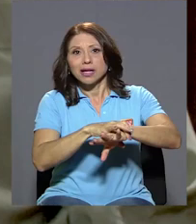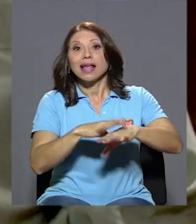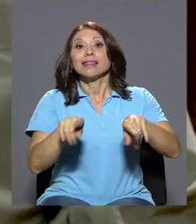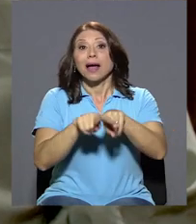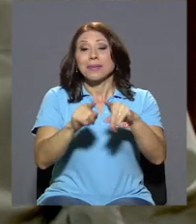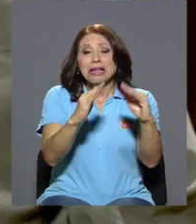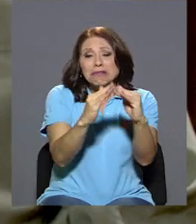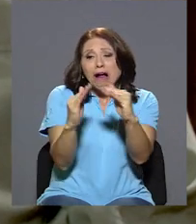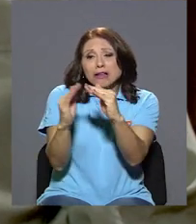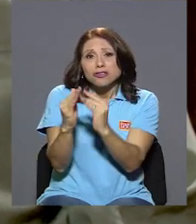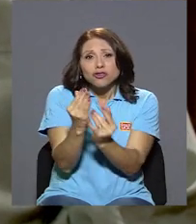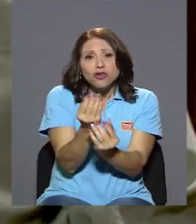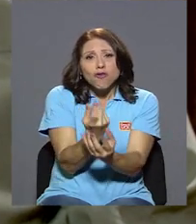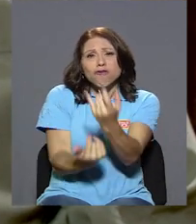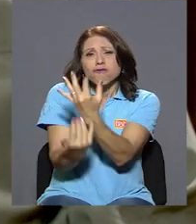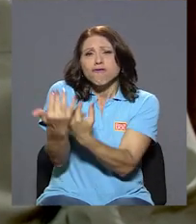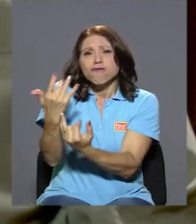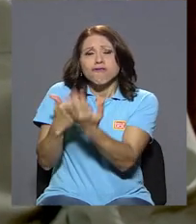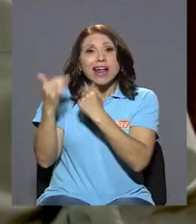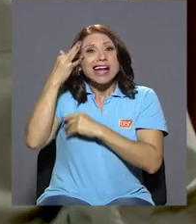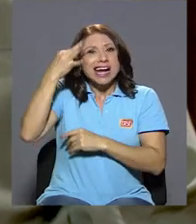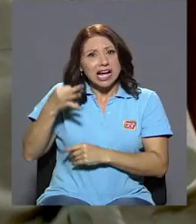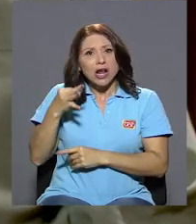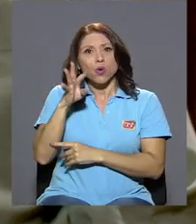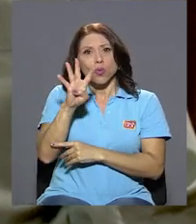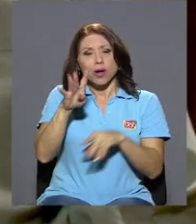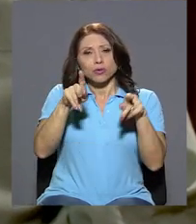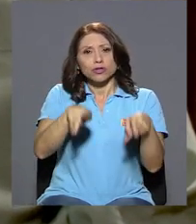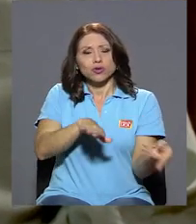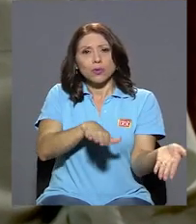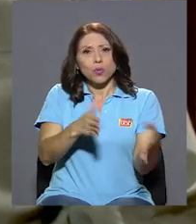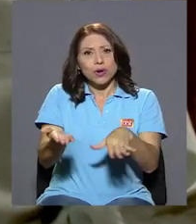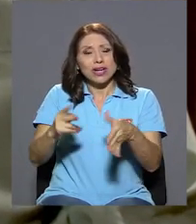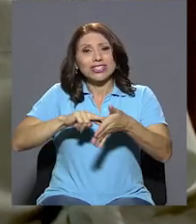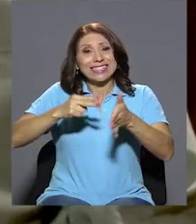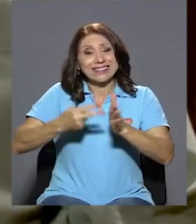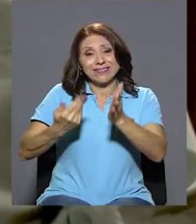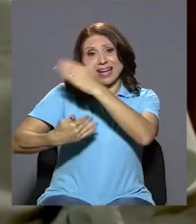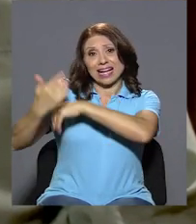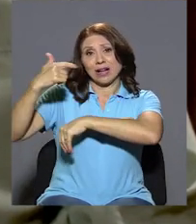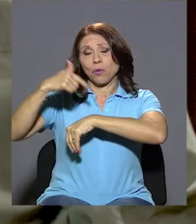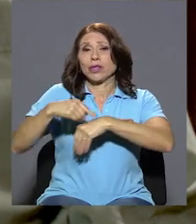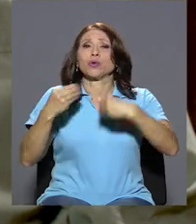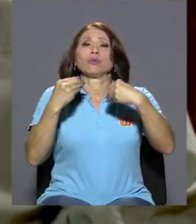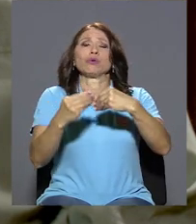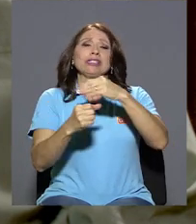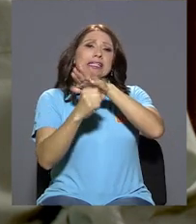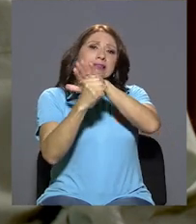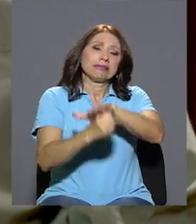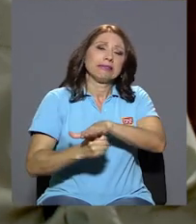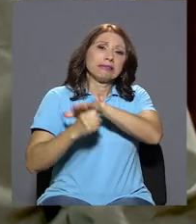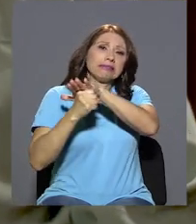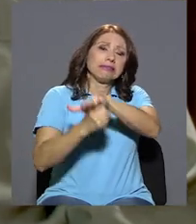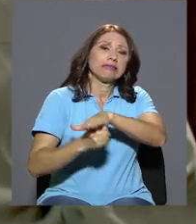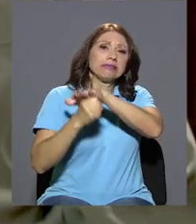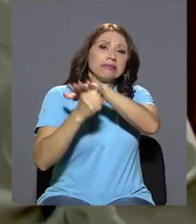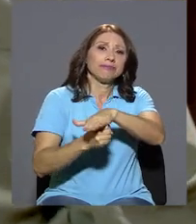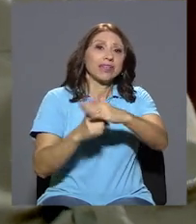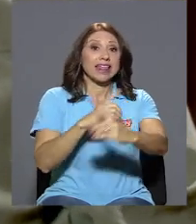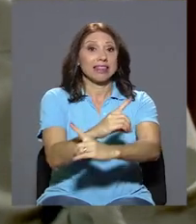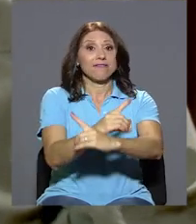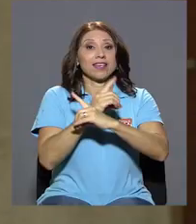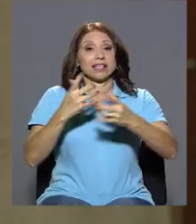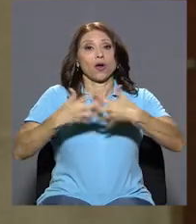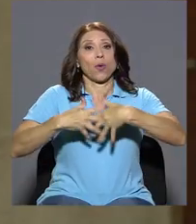varias personas que morían un creo que como cuatro de motivó una represión brutal en ese momento en defensa